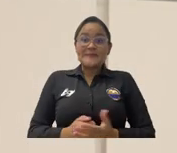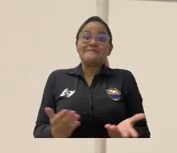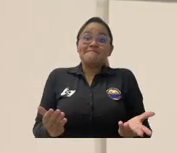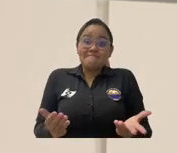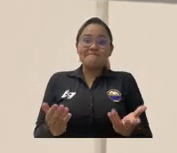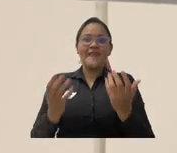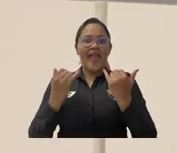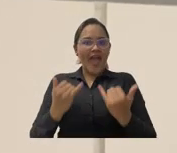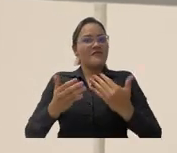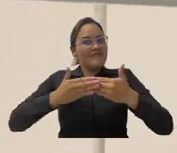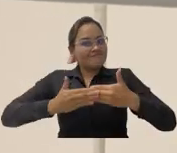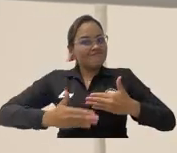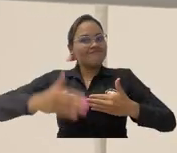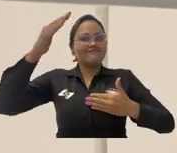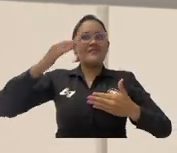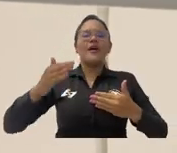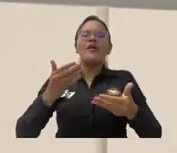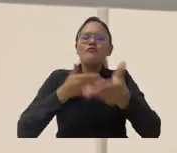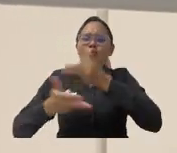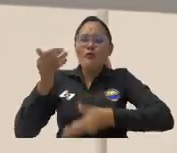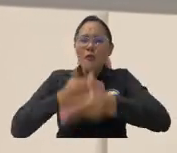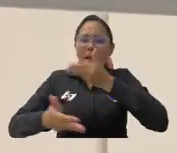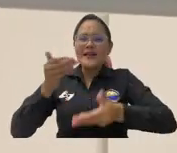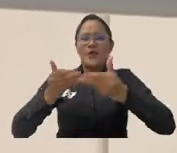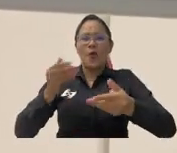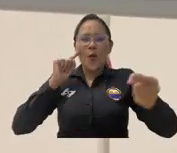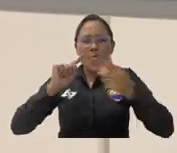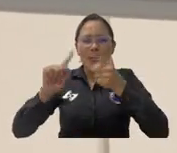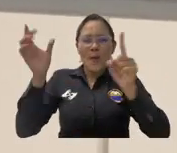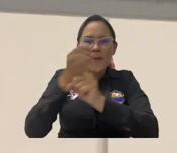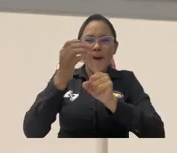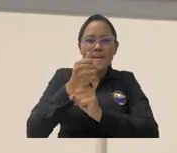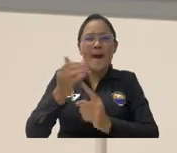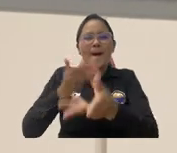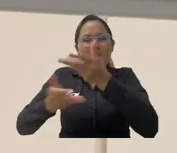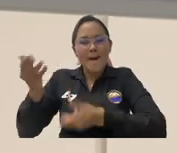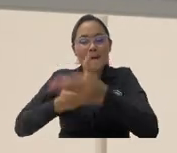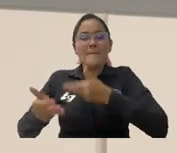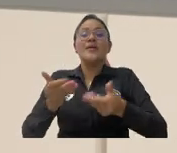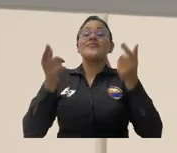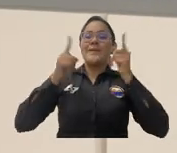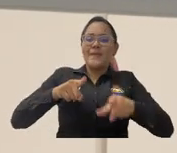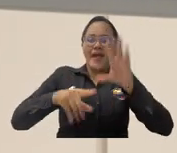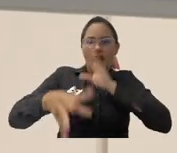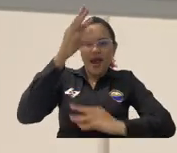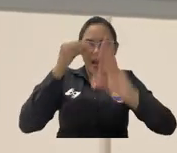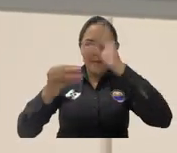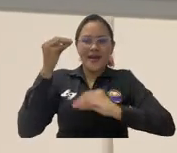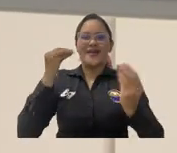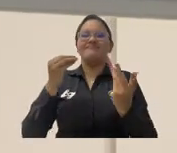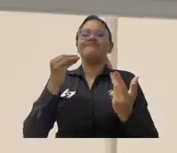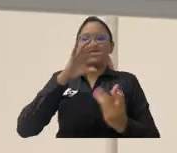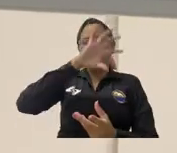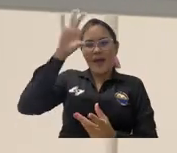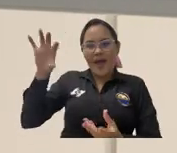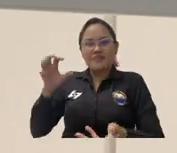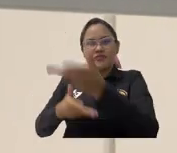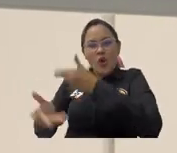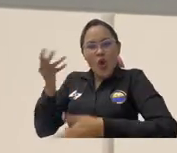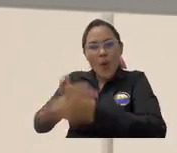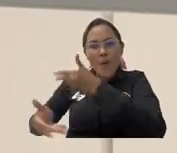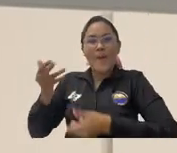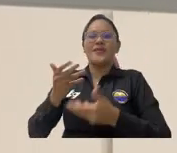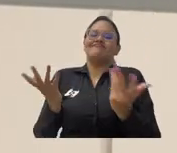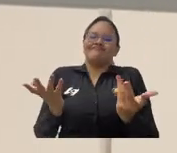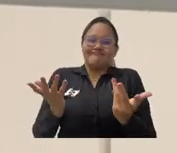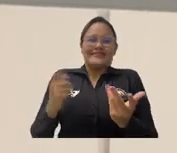En este camino, pues vamos a compartir los logros que tenemos, pero también a aprender y a generar un proceso de integración entre países que